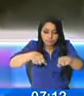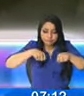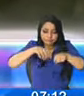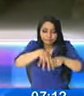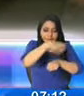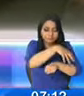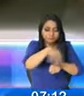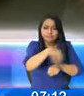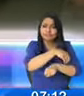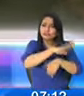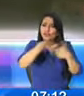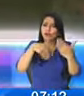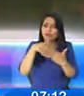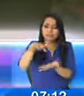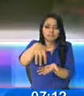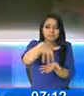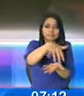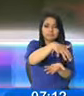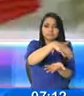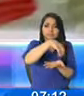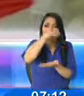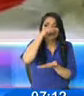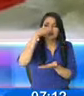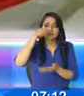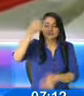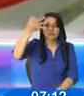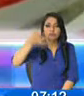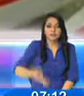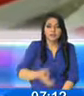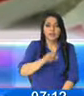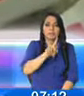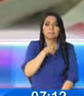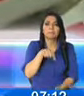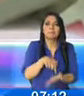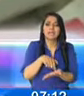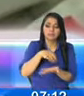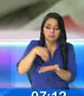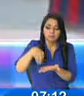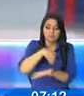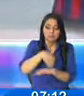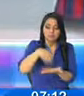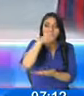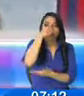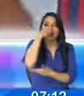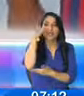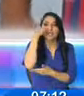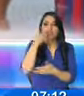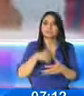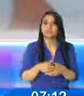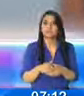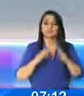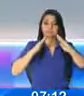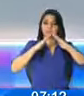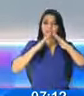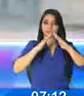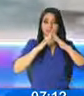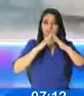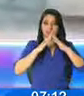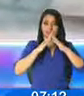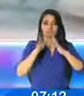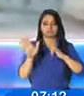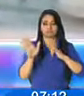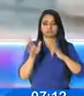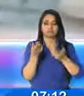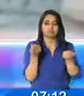estos sobres en total más de 1000 dosis de cocaína el inmueble en donde segú este